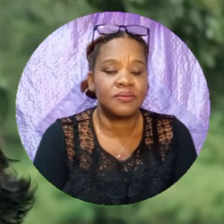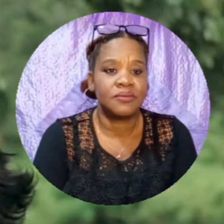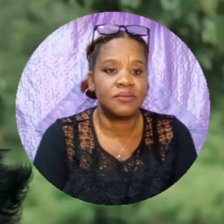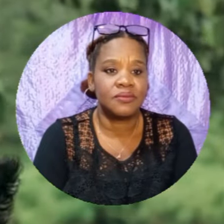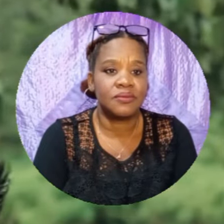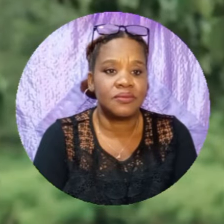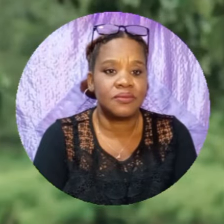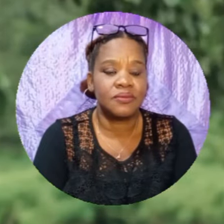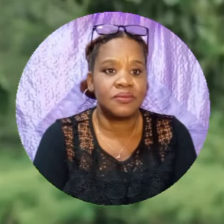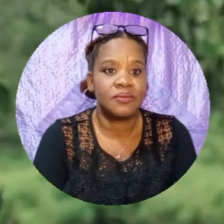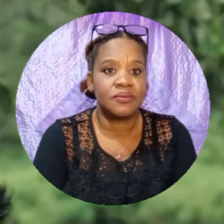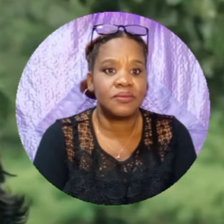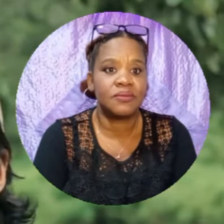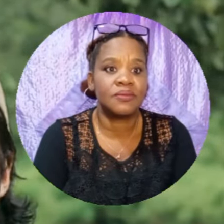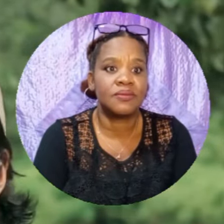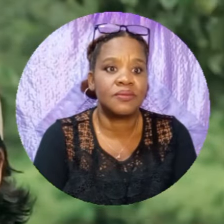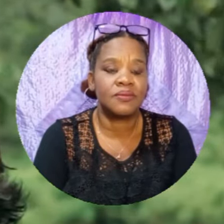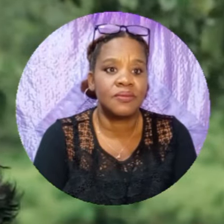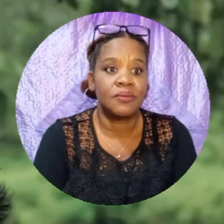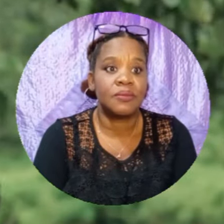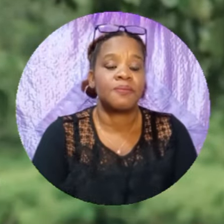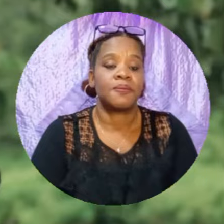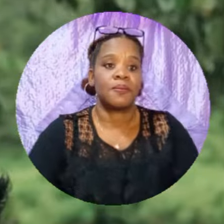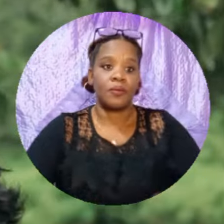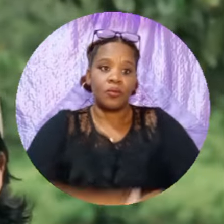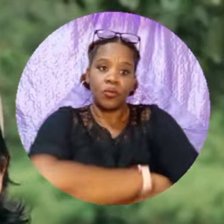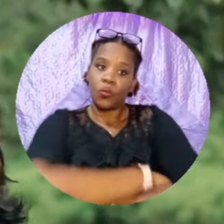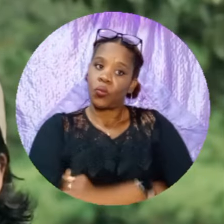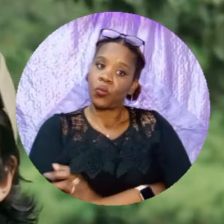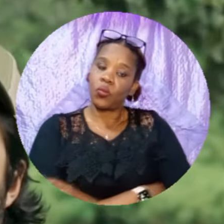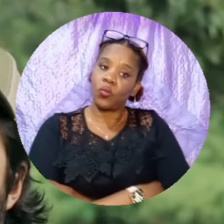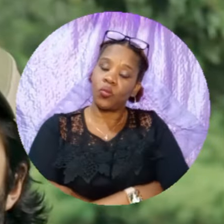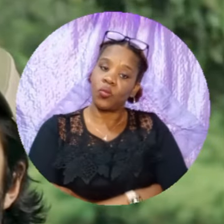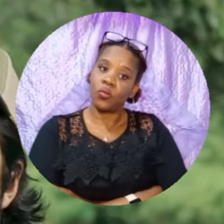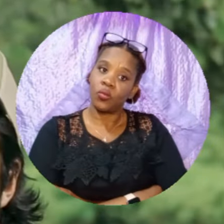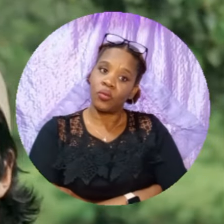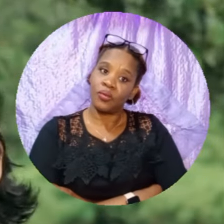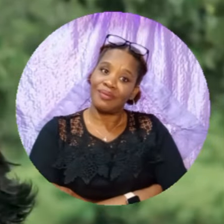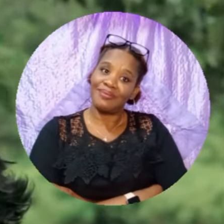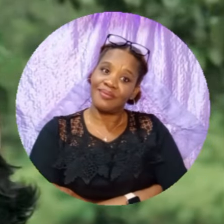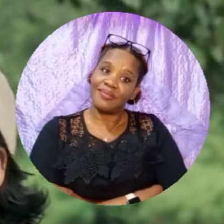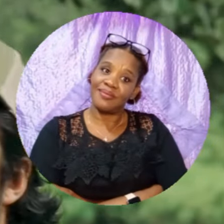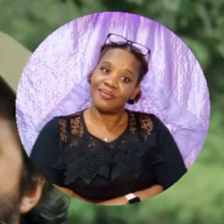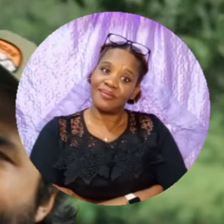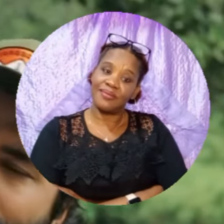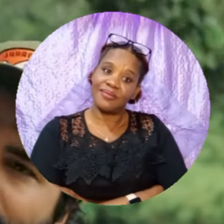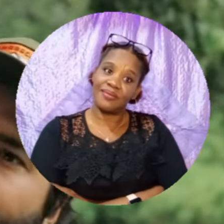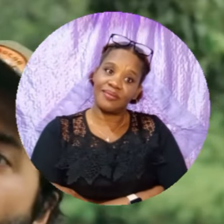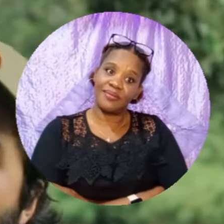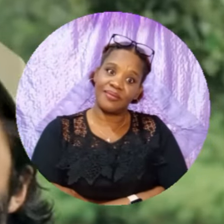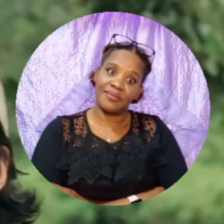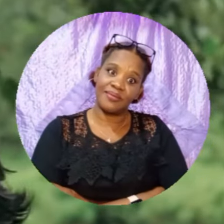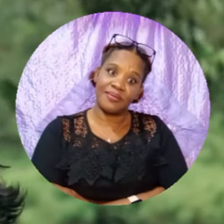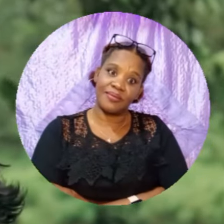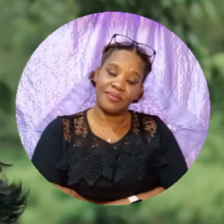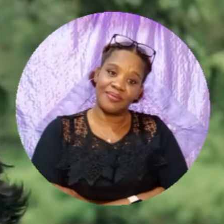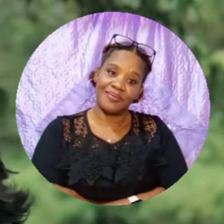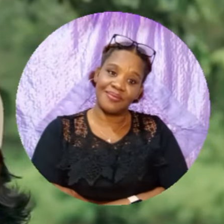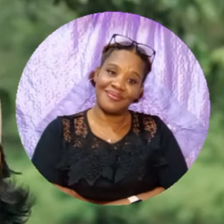que venga a Jaraventura y si quiere desayunar, la doña del lado le hace un desayunito, también el